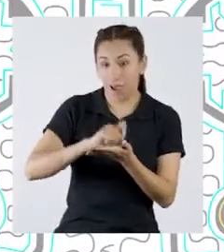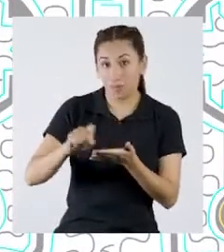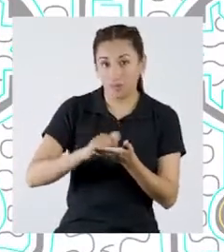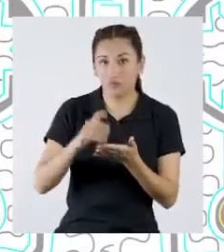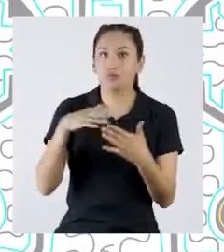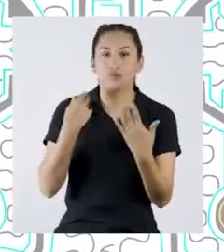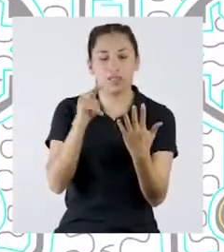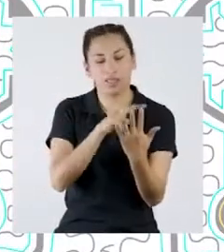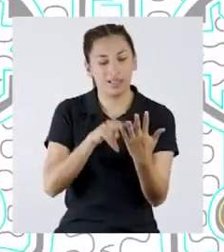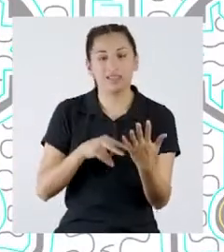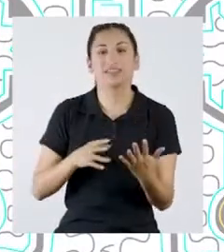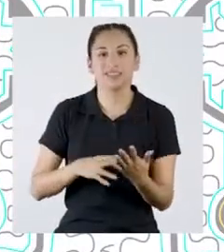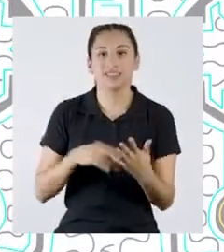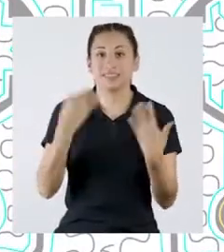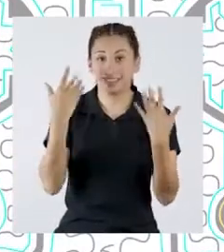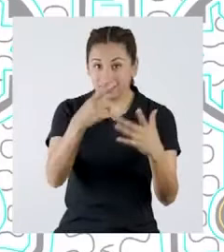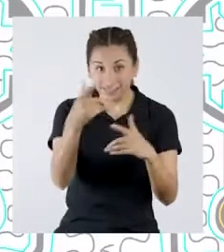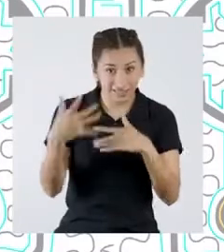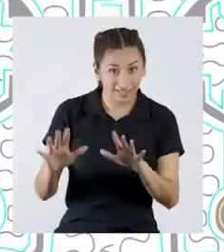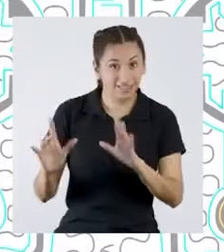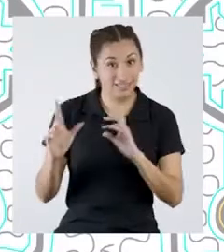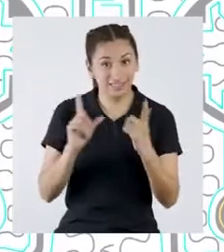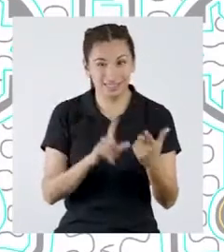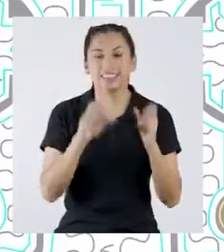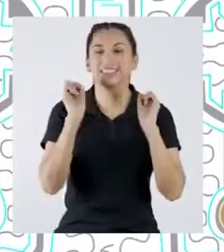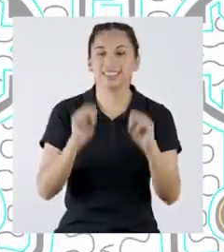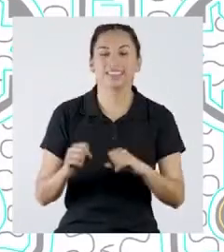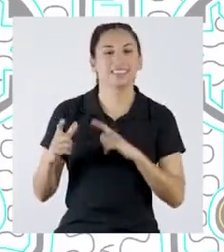apuntes. Chicas y chicos, ¿están listos?